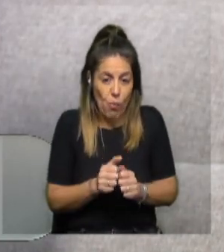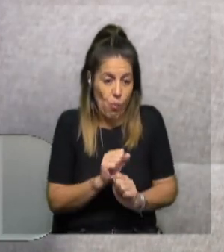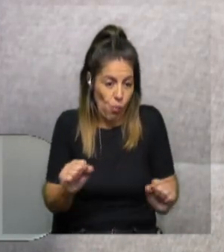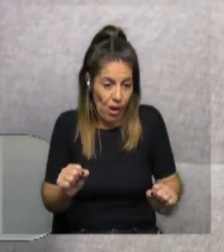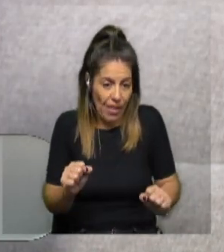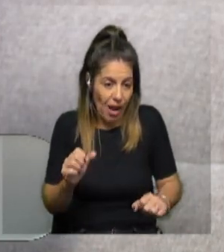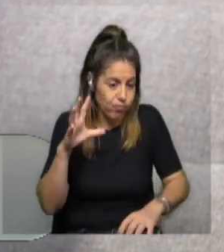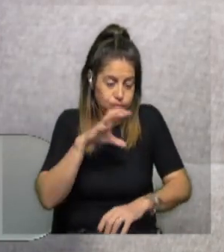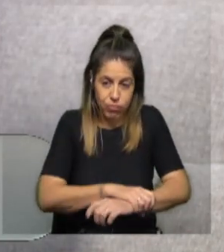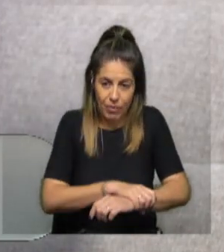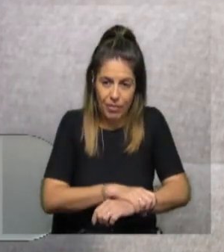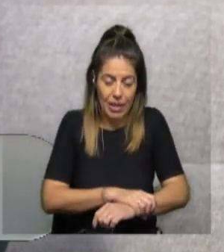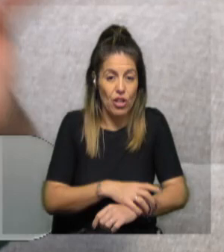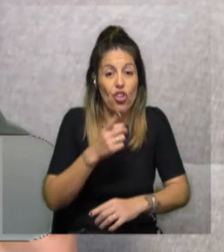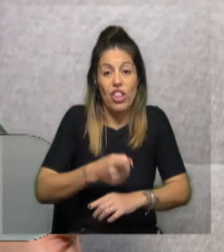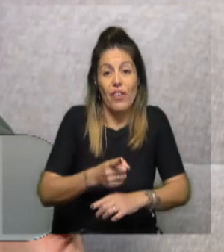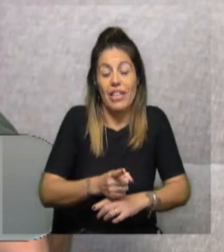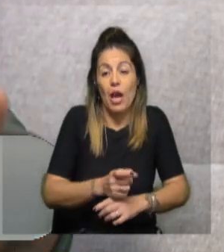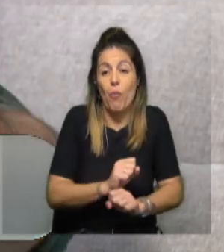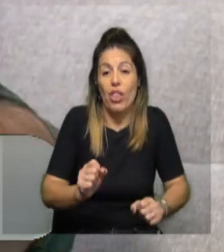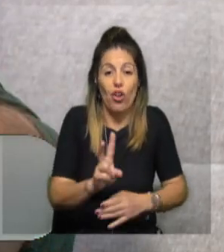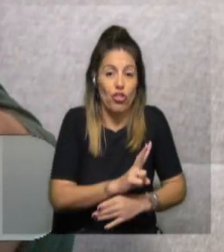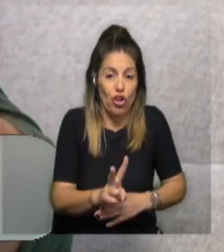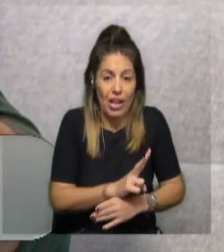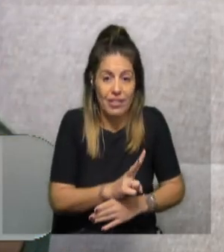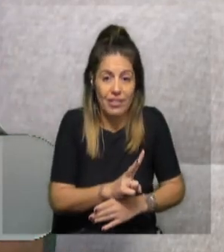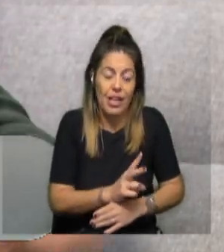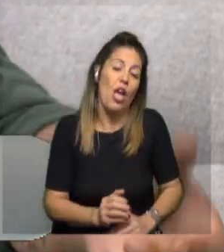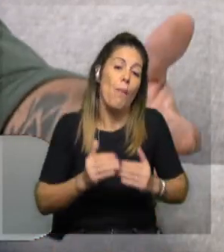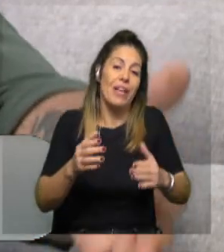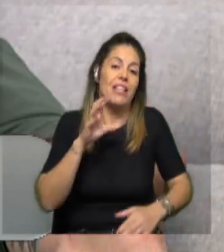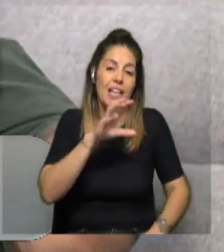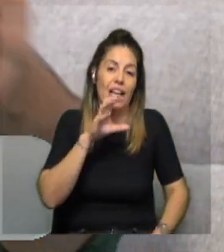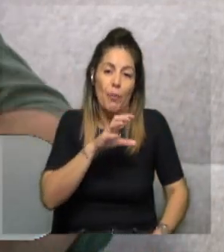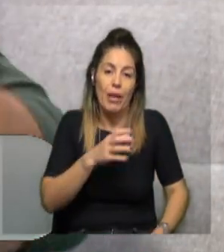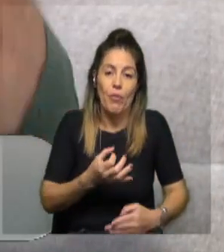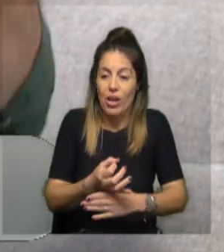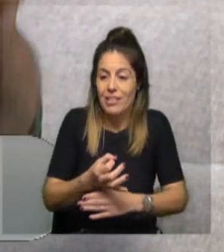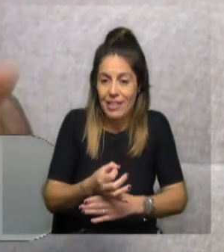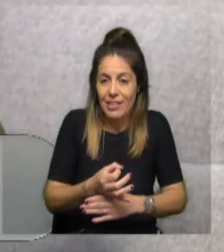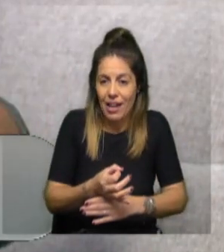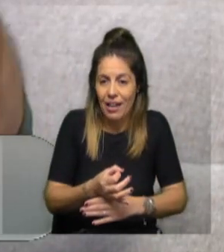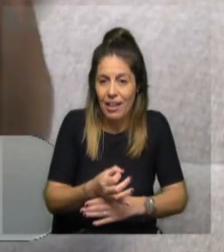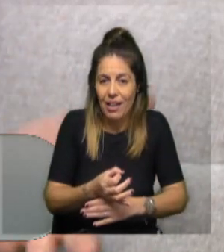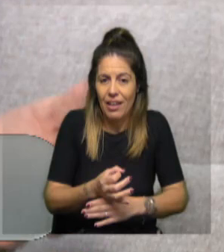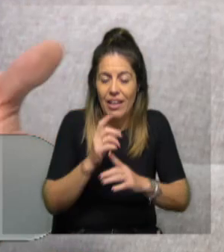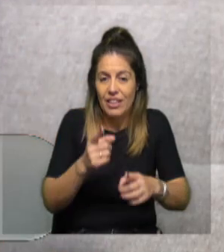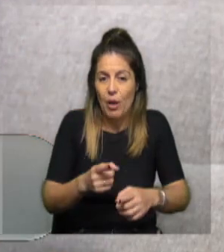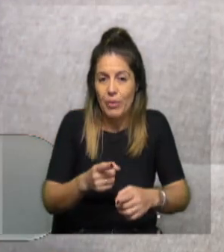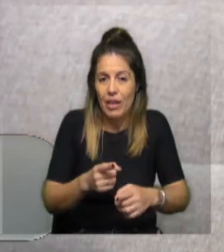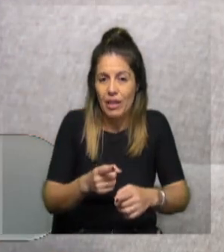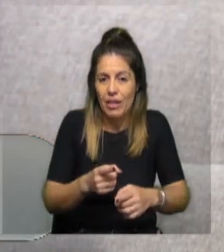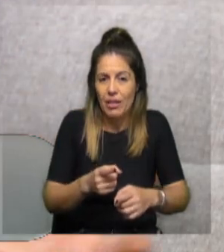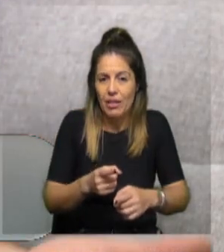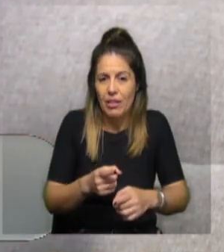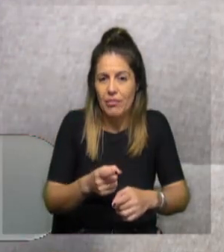ser bastante controlable, más allá del perro, enseñarle a las personas de él y además que paguen las consecuencias en el caso de que